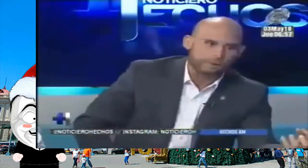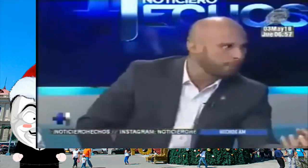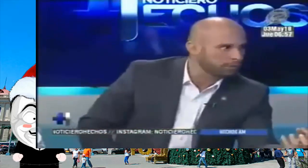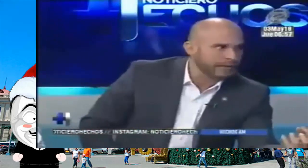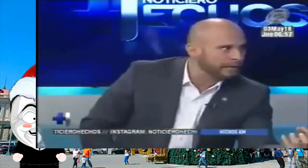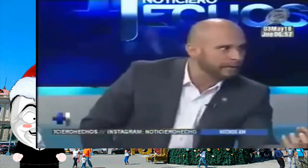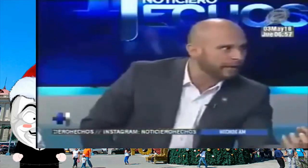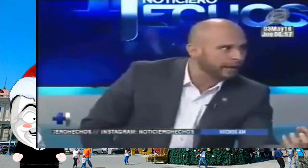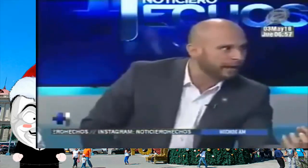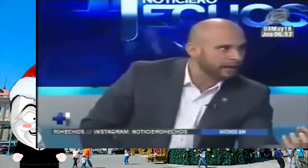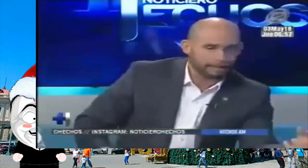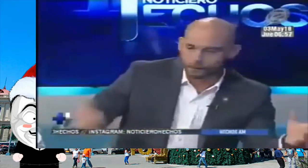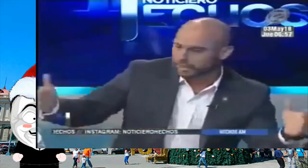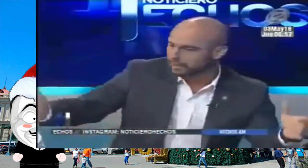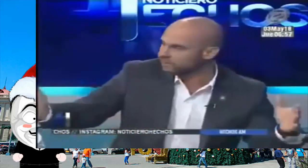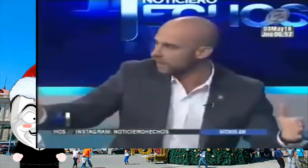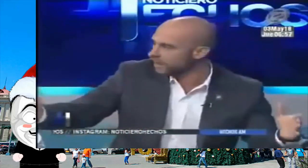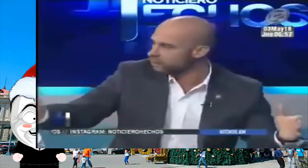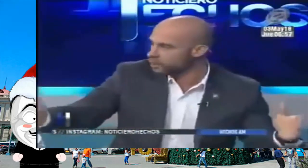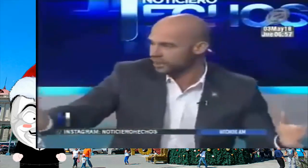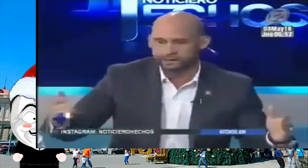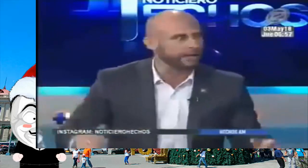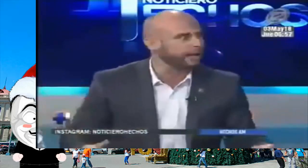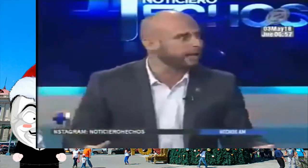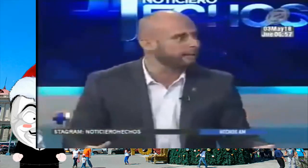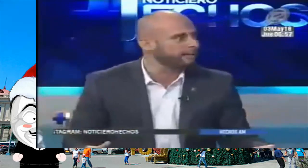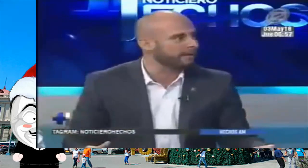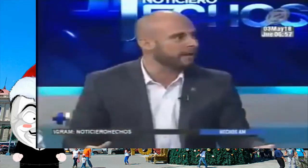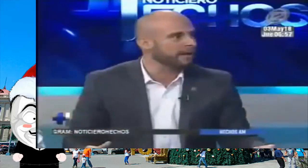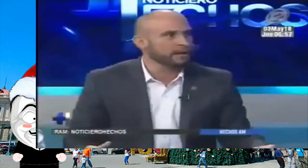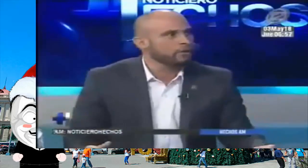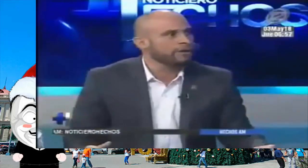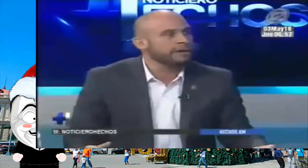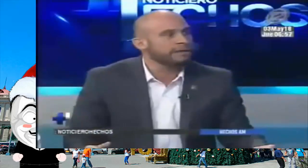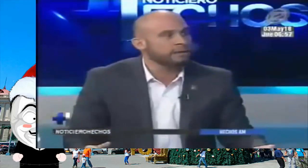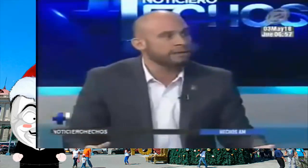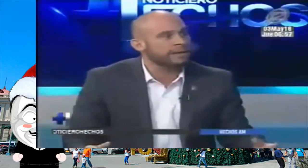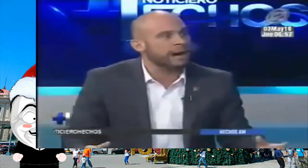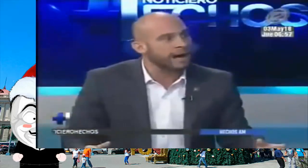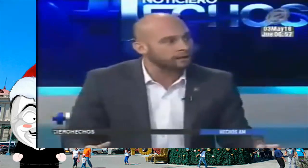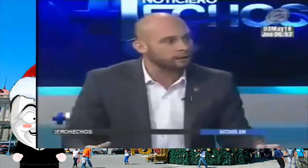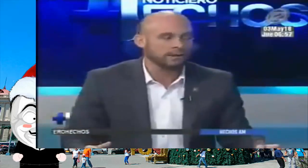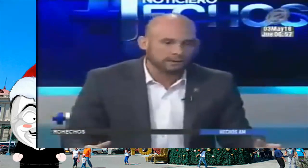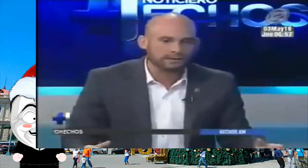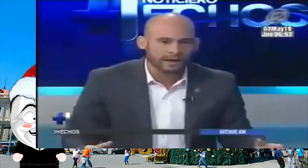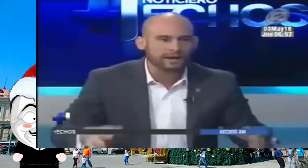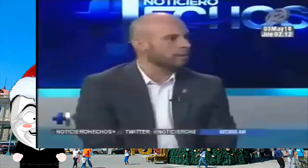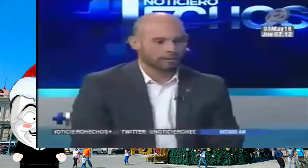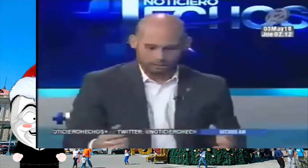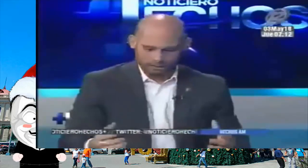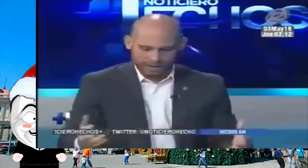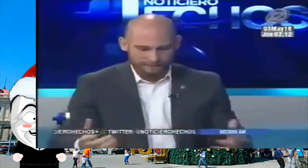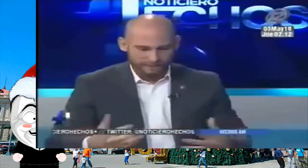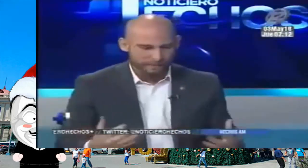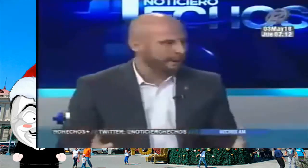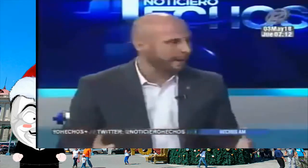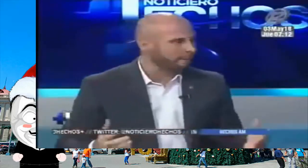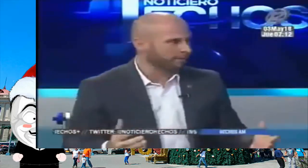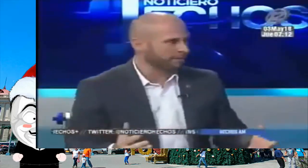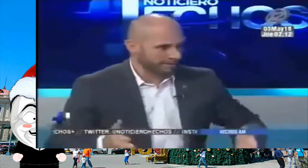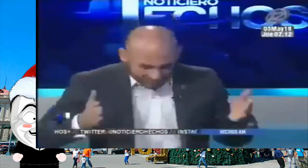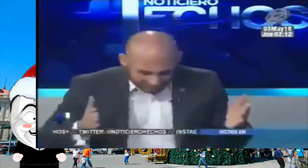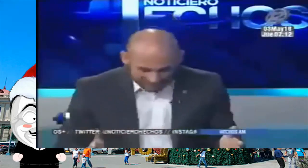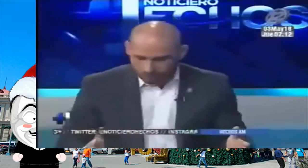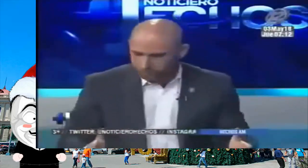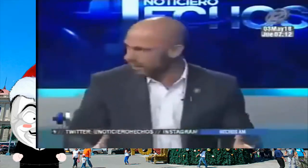no hay proteína la proteína pega escucha que tenés en la mesa y yo no sé quién se lo está tragando buenos dice o sea a mí no me